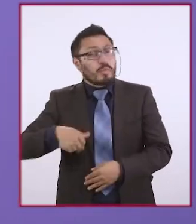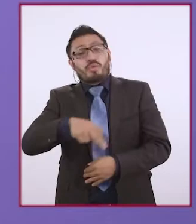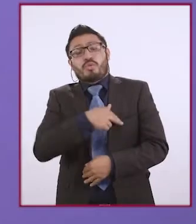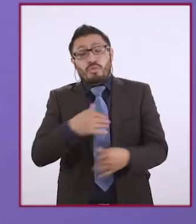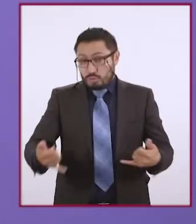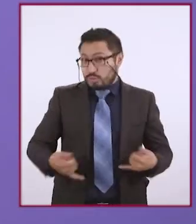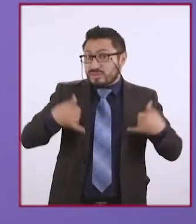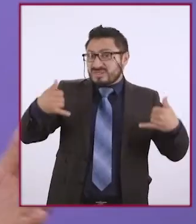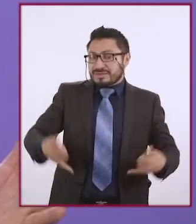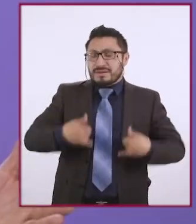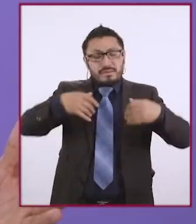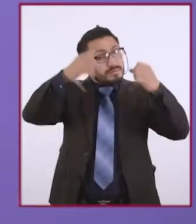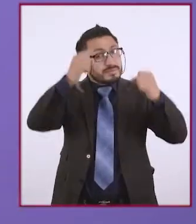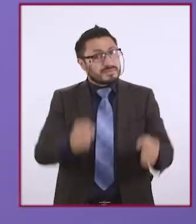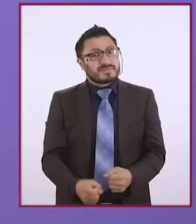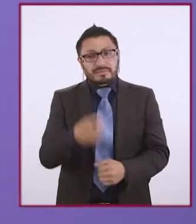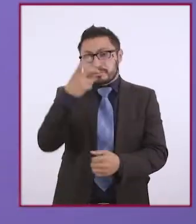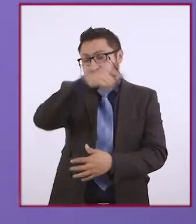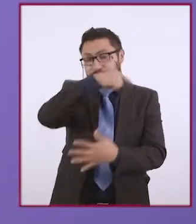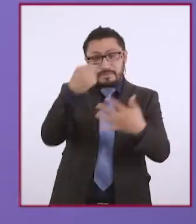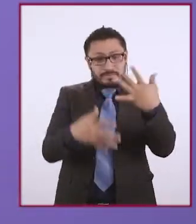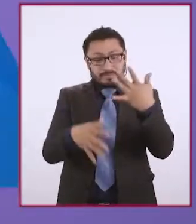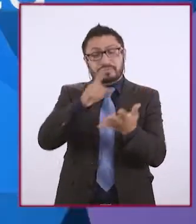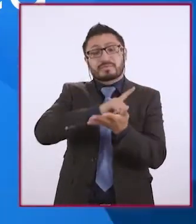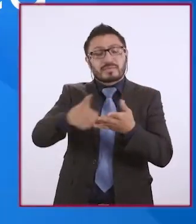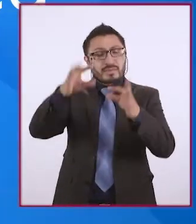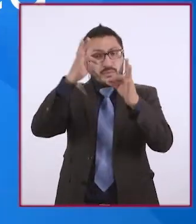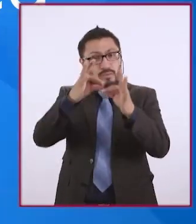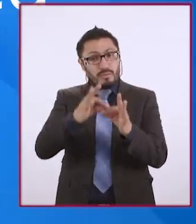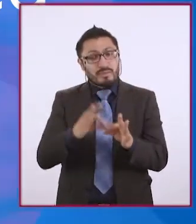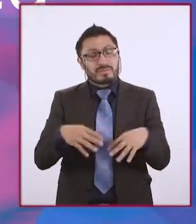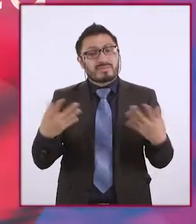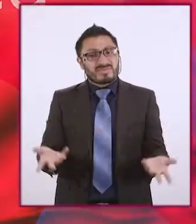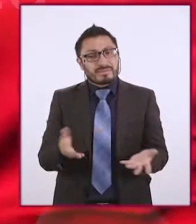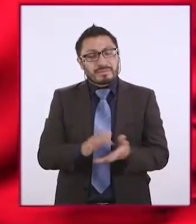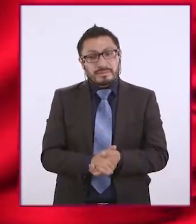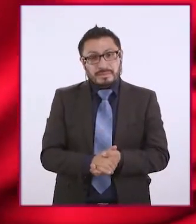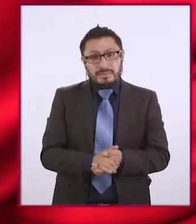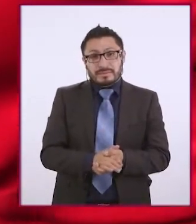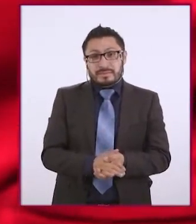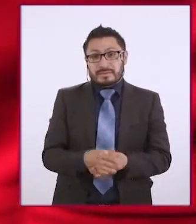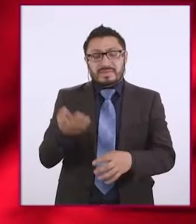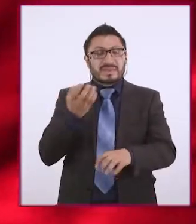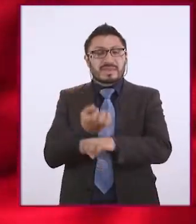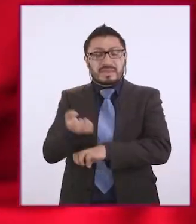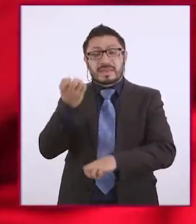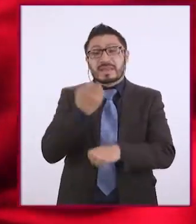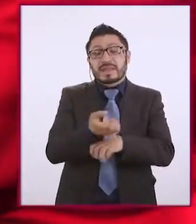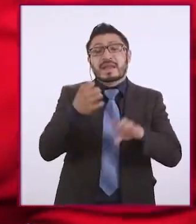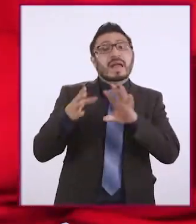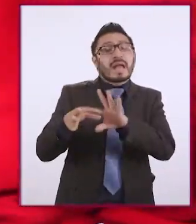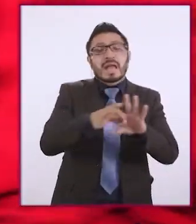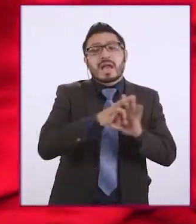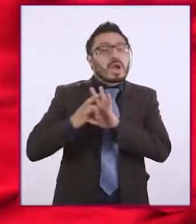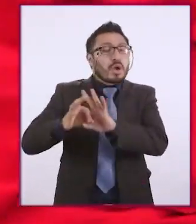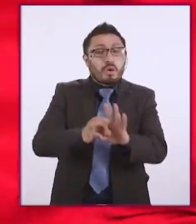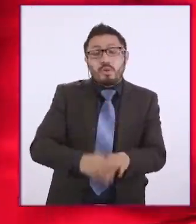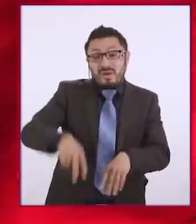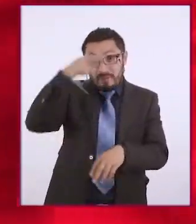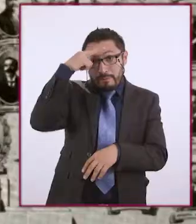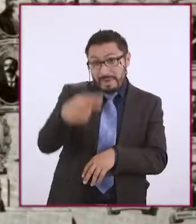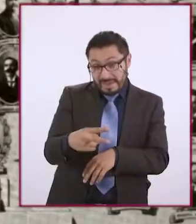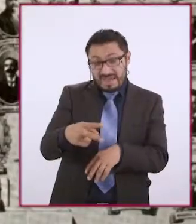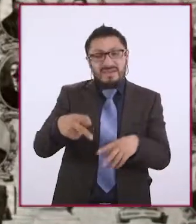perspectiva de jóvenes, garantizar que esos derechos se cumplan? En los Estados Unidos mexicanos, todas las